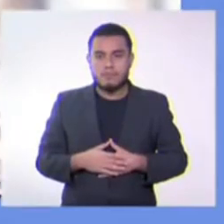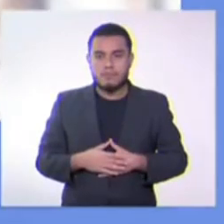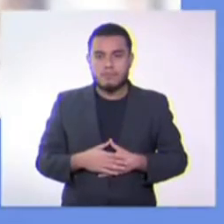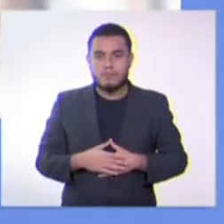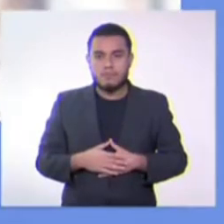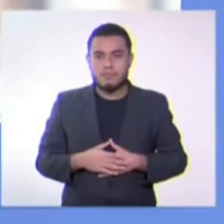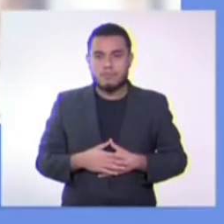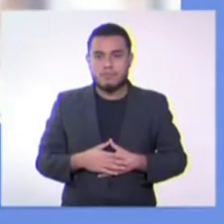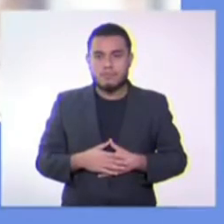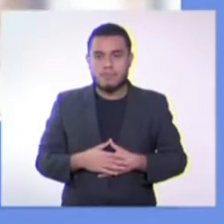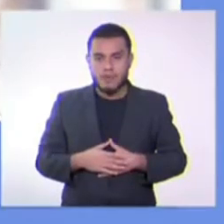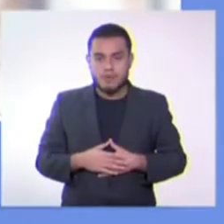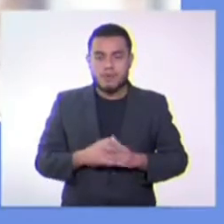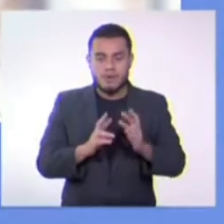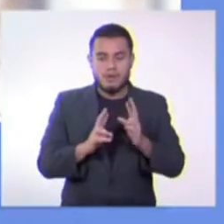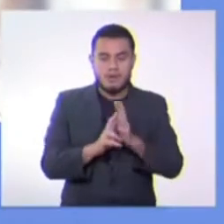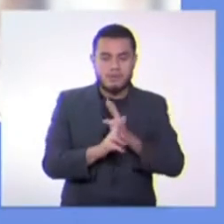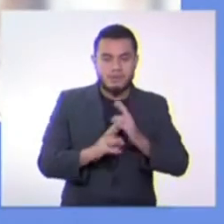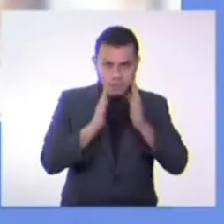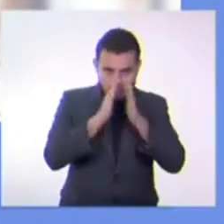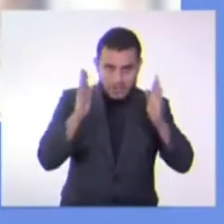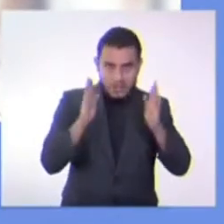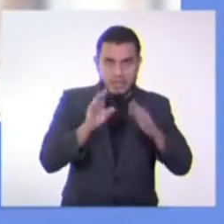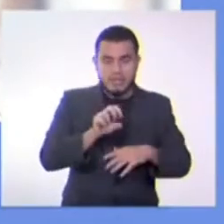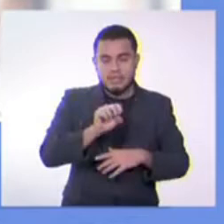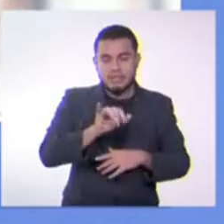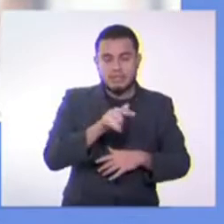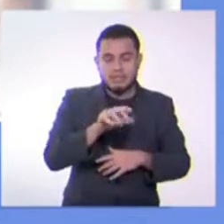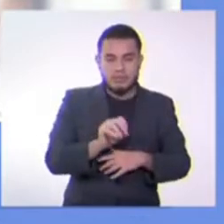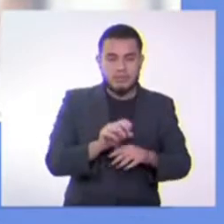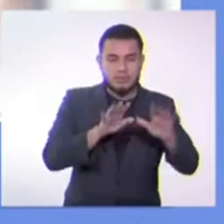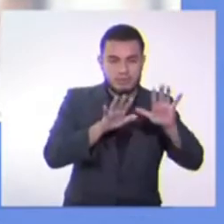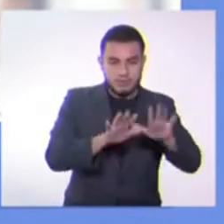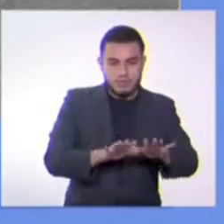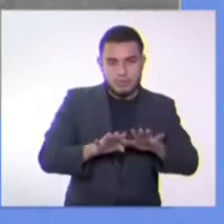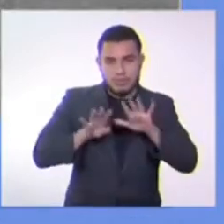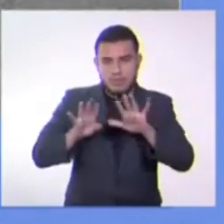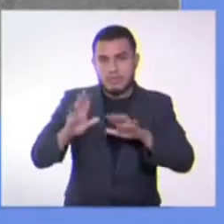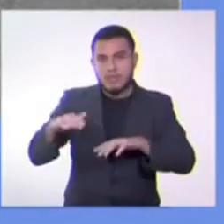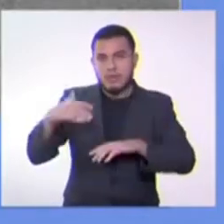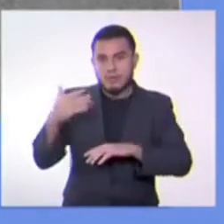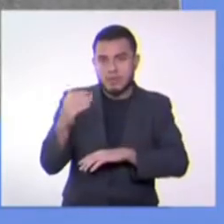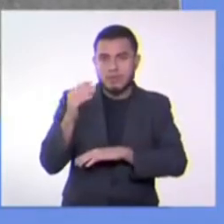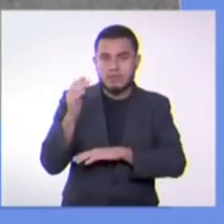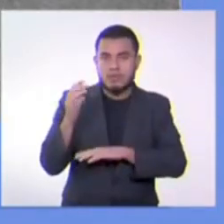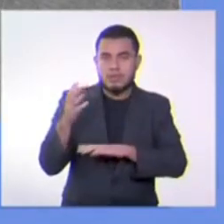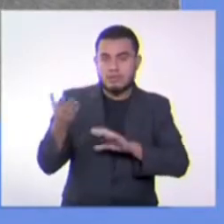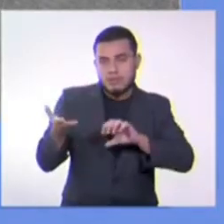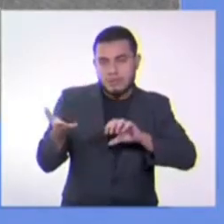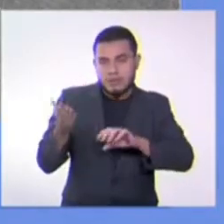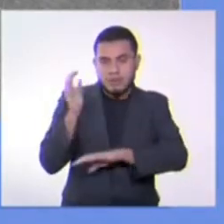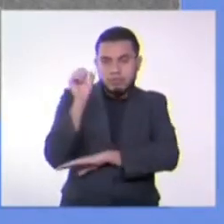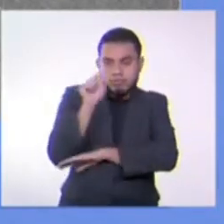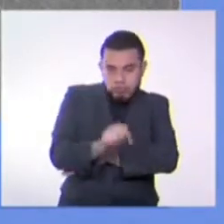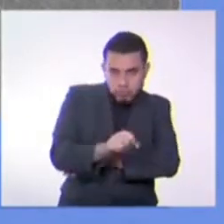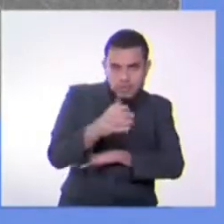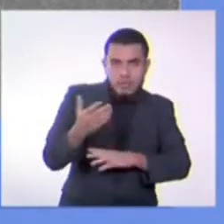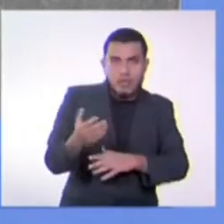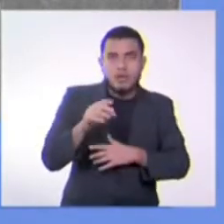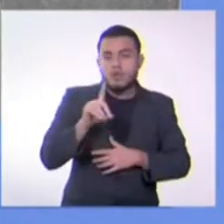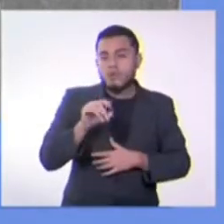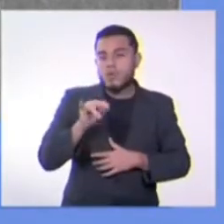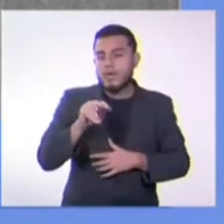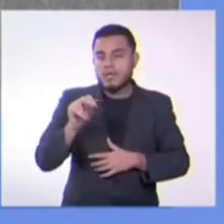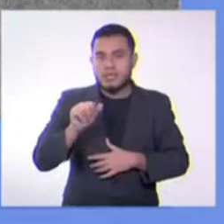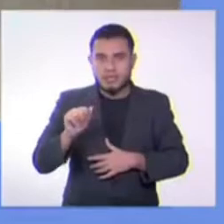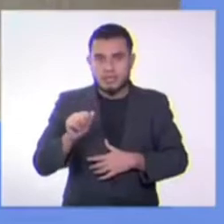Las llamadas reformas liberales del siglo XIX, impulsadas después de la caída de Francisco Dueñas en 1871,